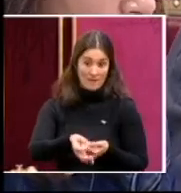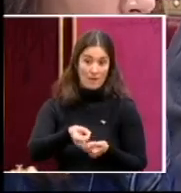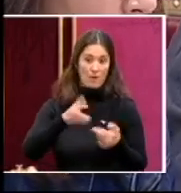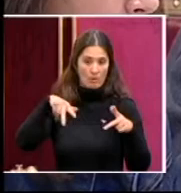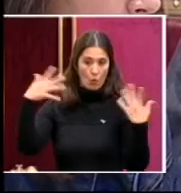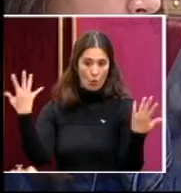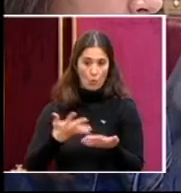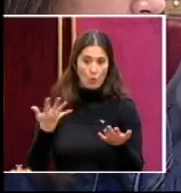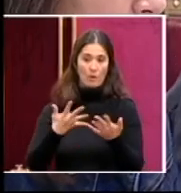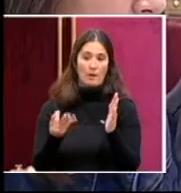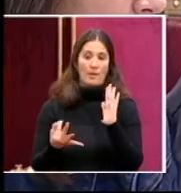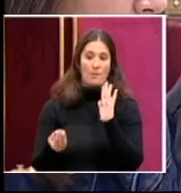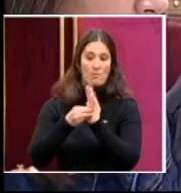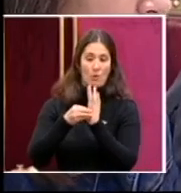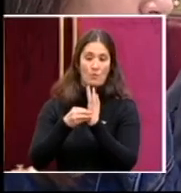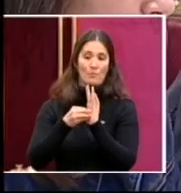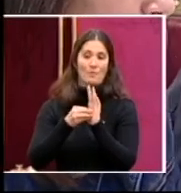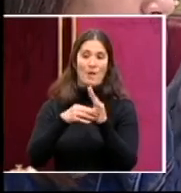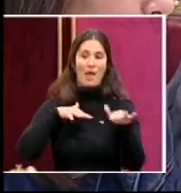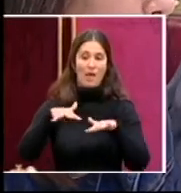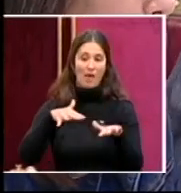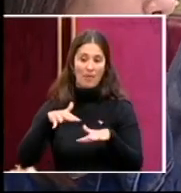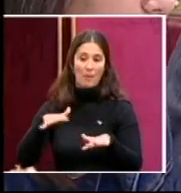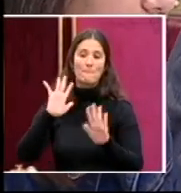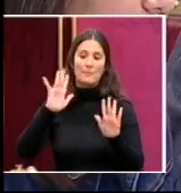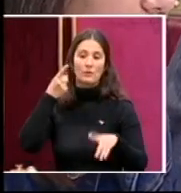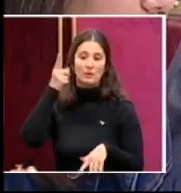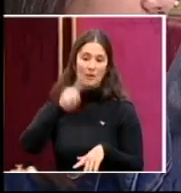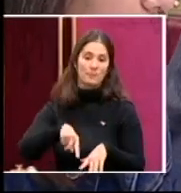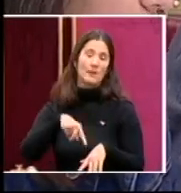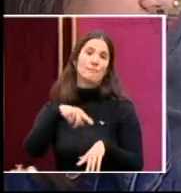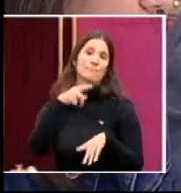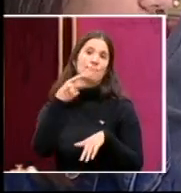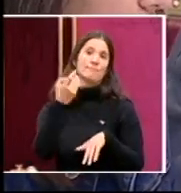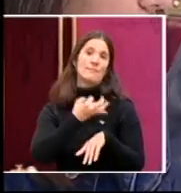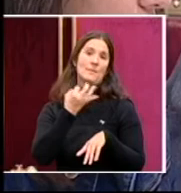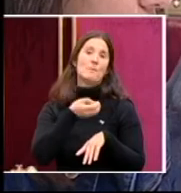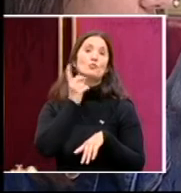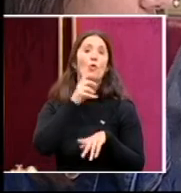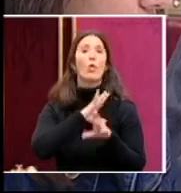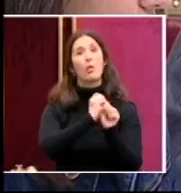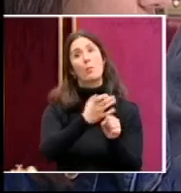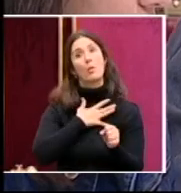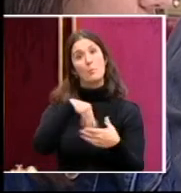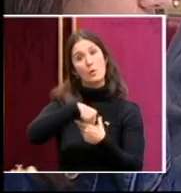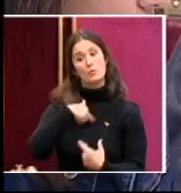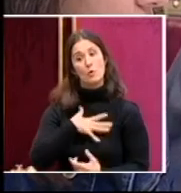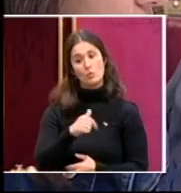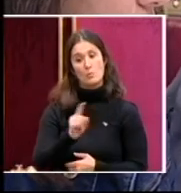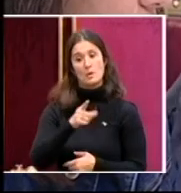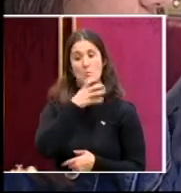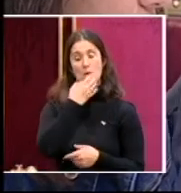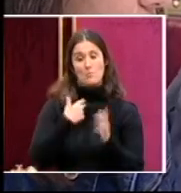urge implementar acciones, pero también es verdad que no solamente van a depender de este ayuntamiento y que a la